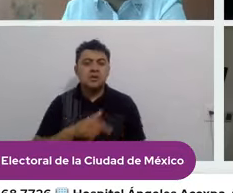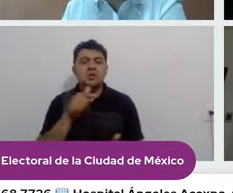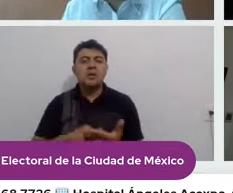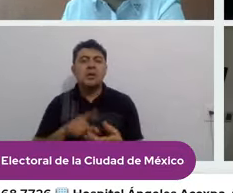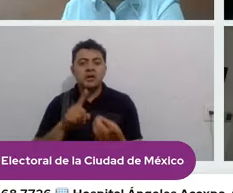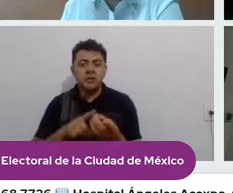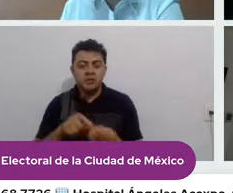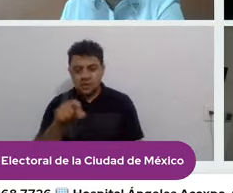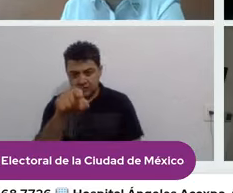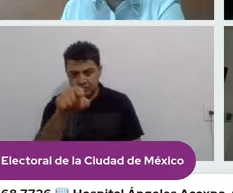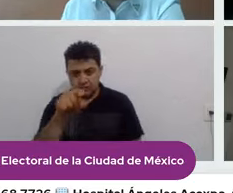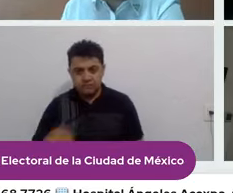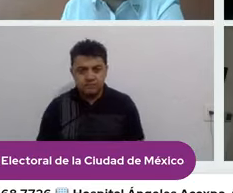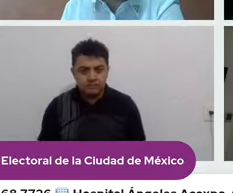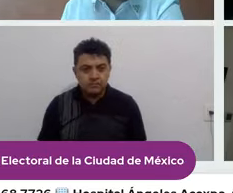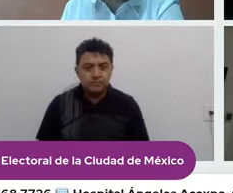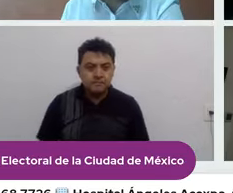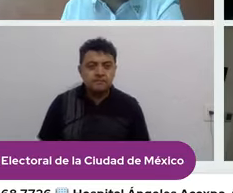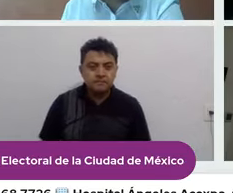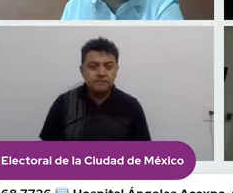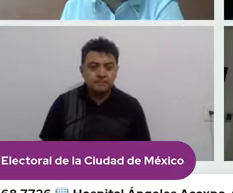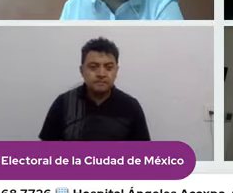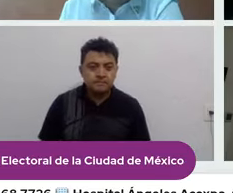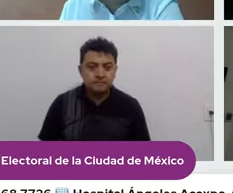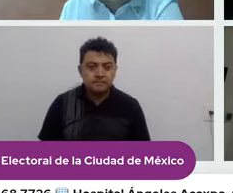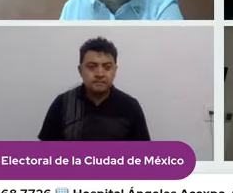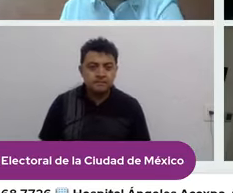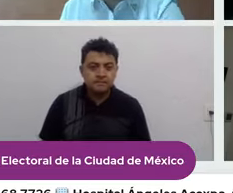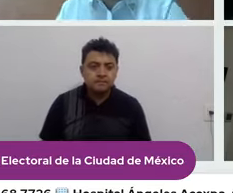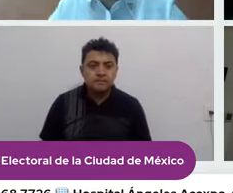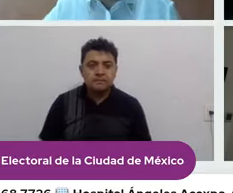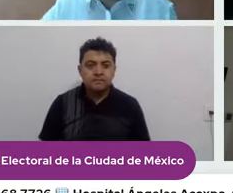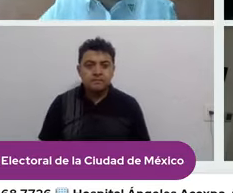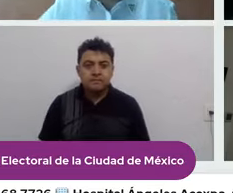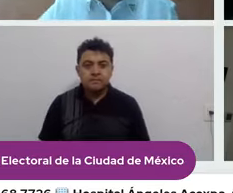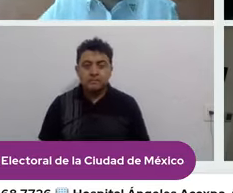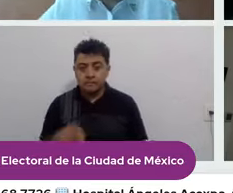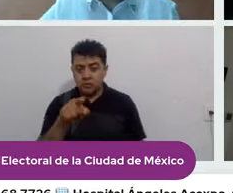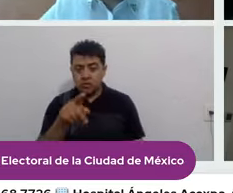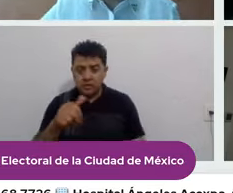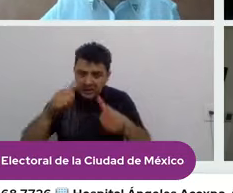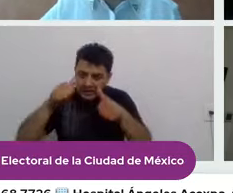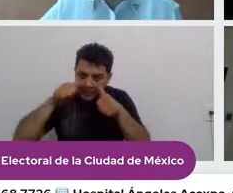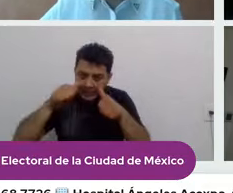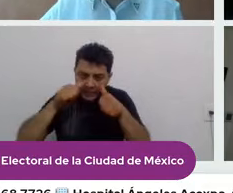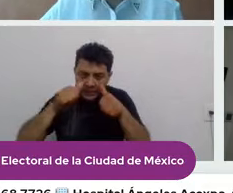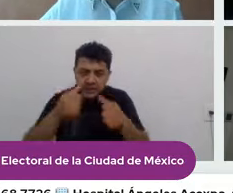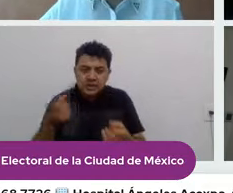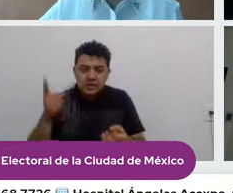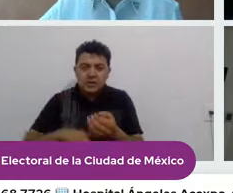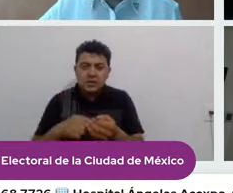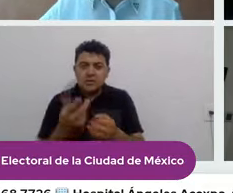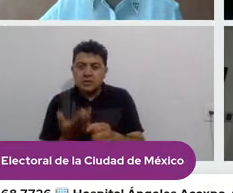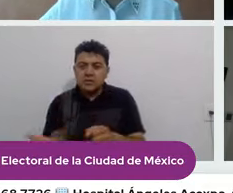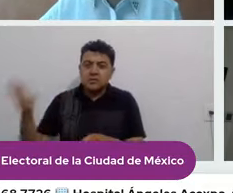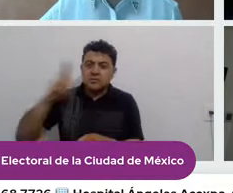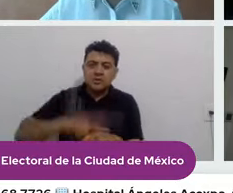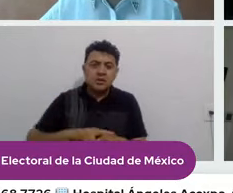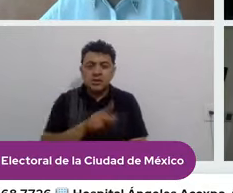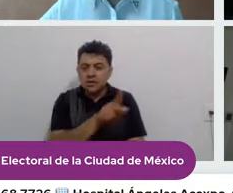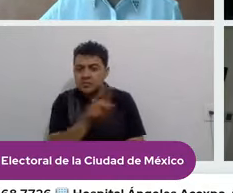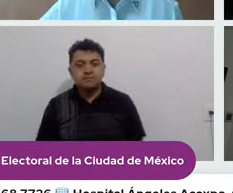otorrinolaringología quien estará atendiendo estos asuntos desde los hospitales públicos, de ser el caso. ¿Es correcto, doctor? Es correcto.